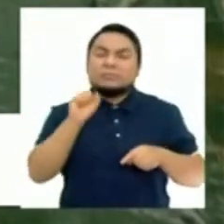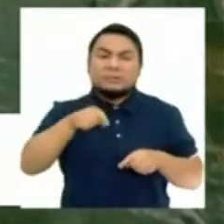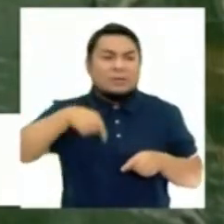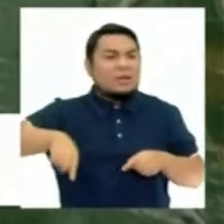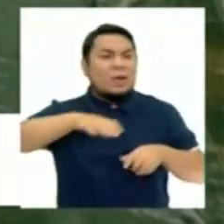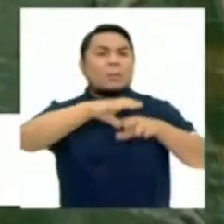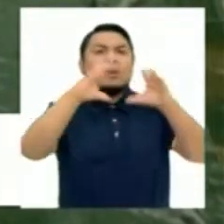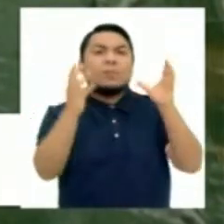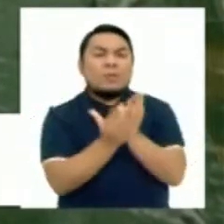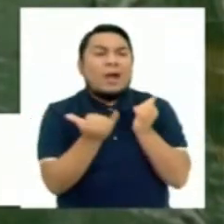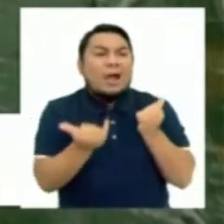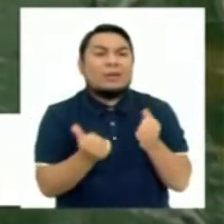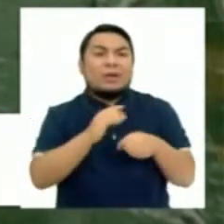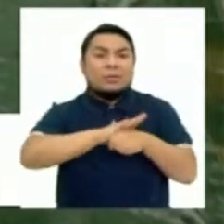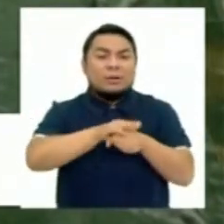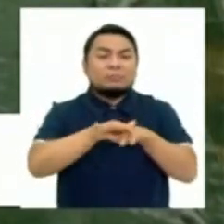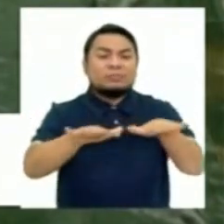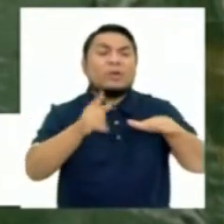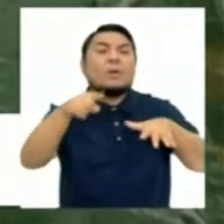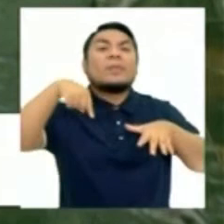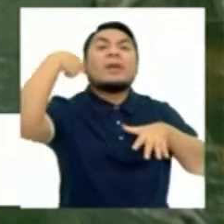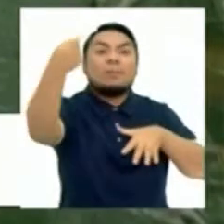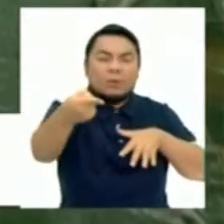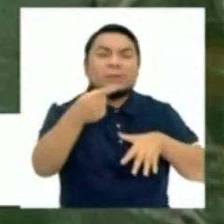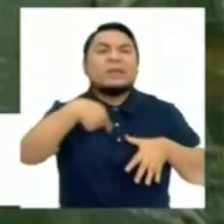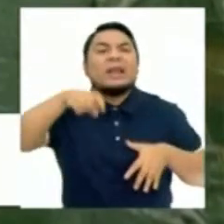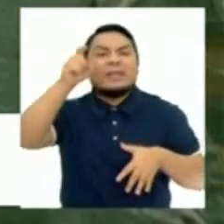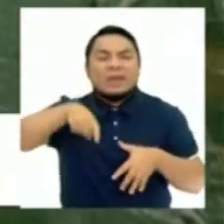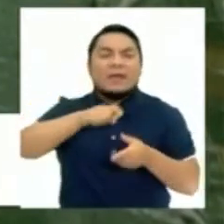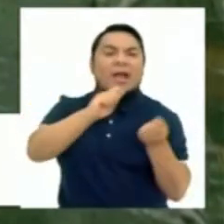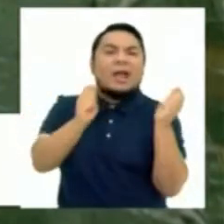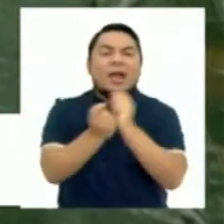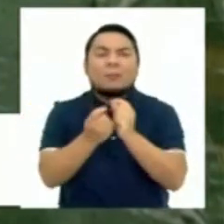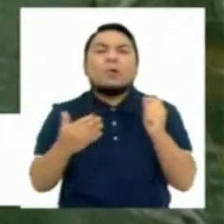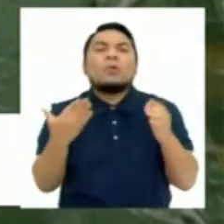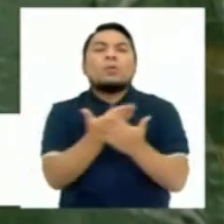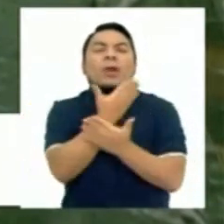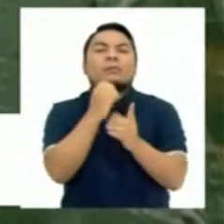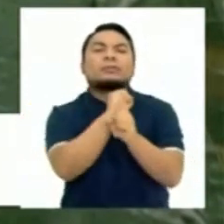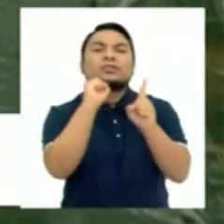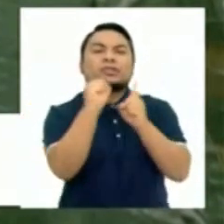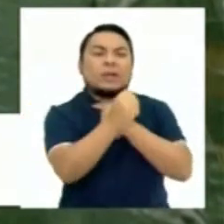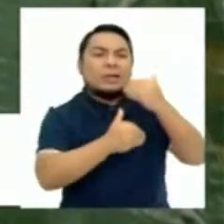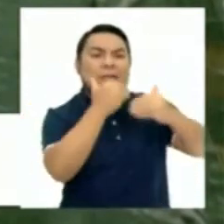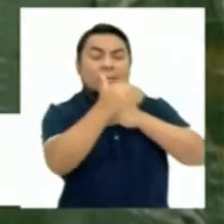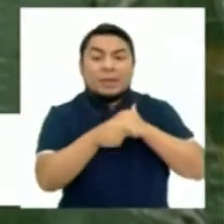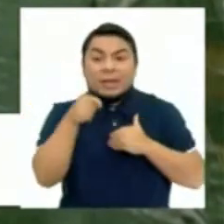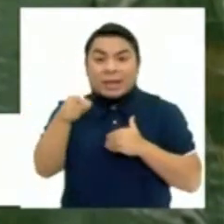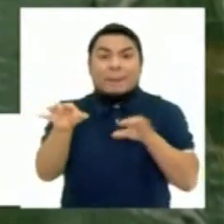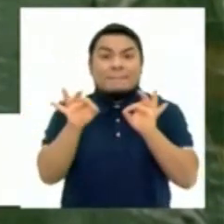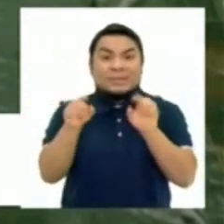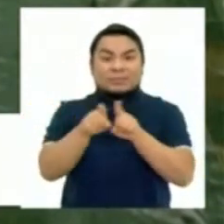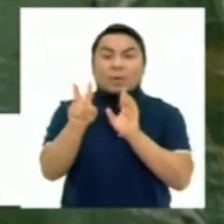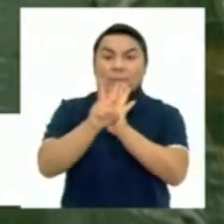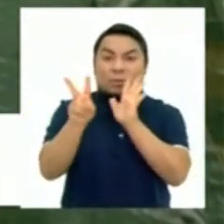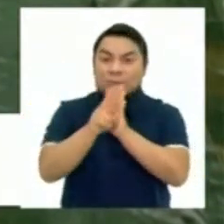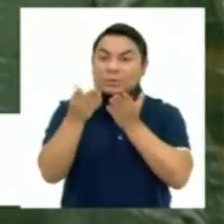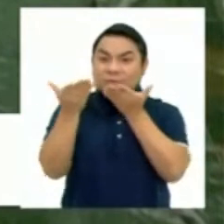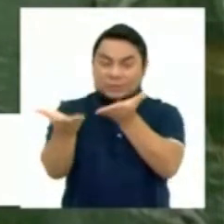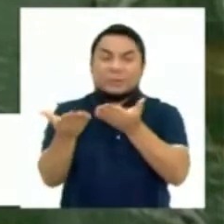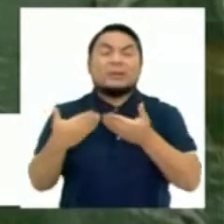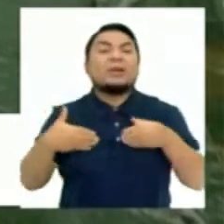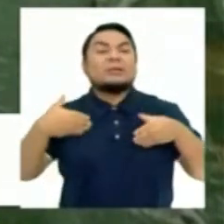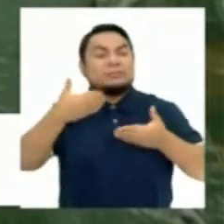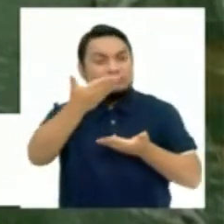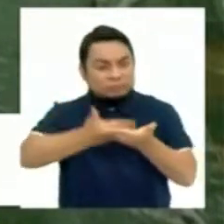mundo post-pandemia establece un nuevo contrato social. Ese mismo diagnóstico y esa misma voluntad del nuevo